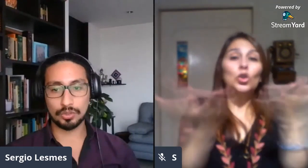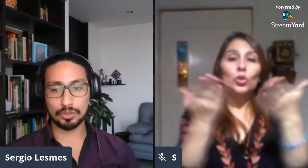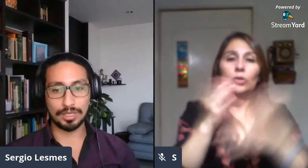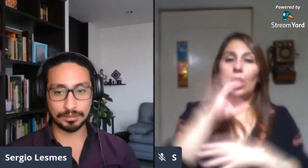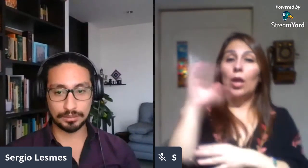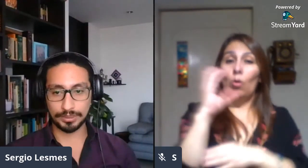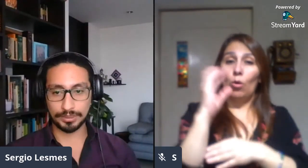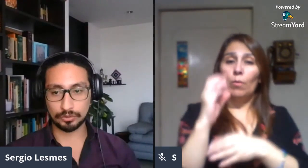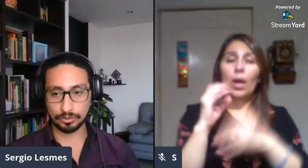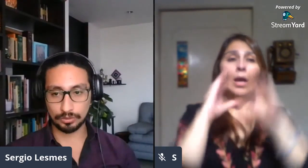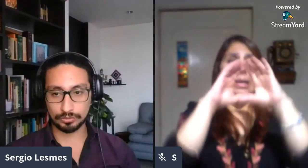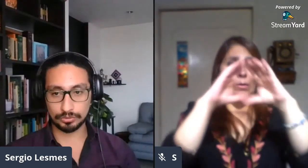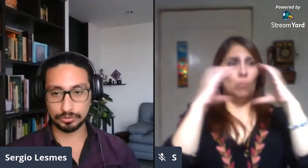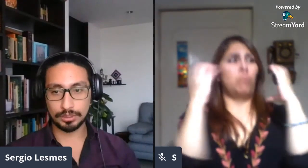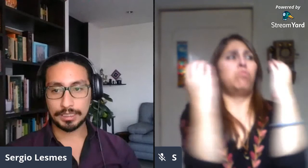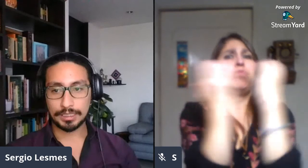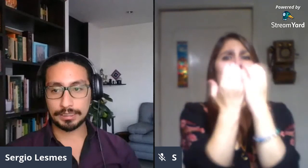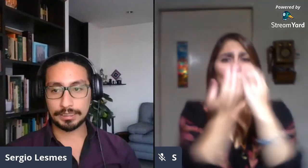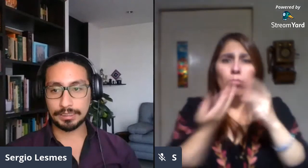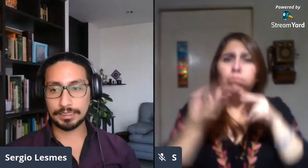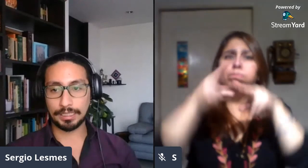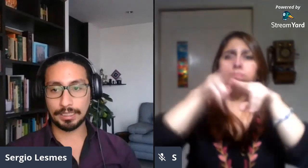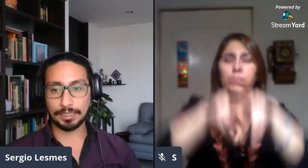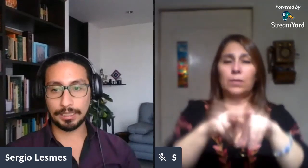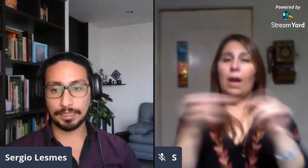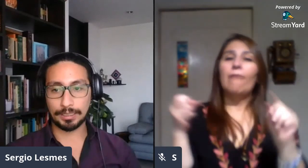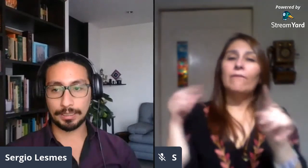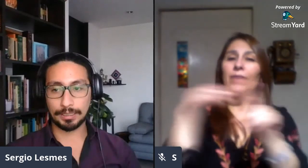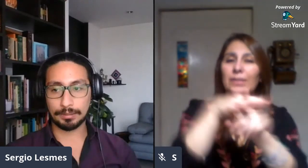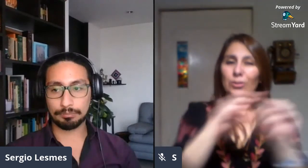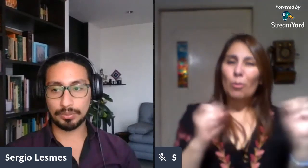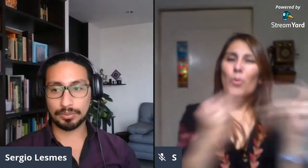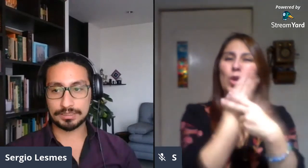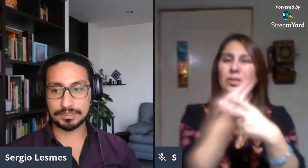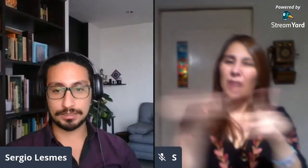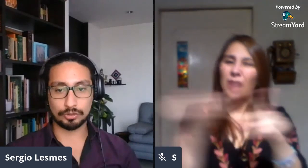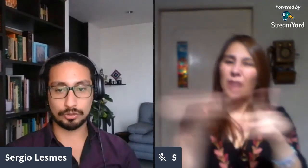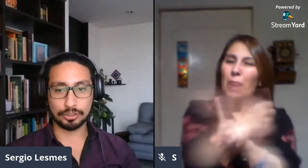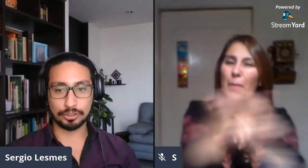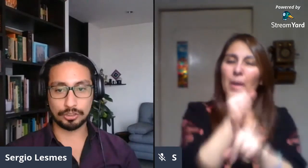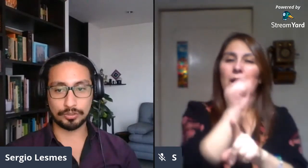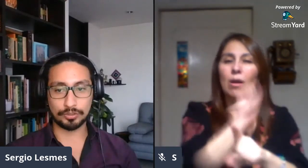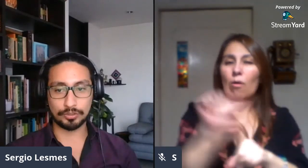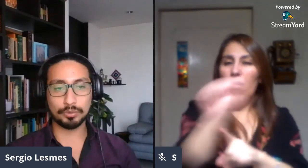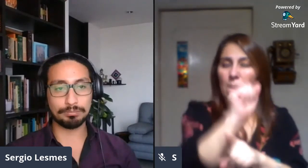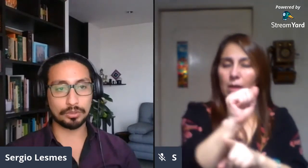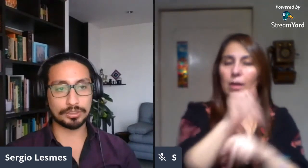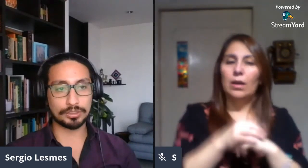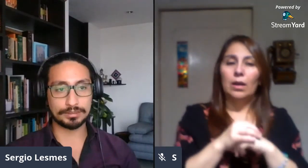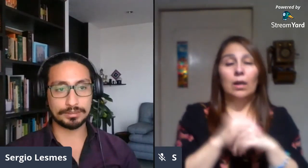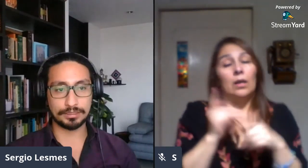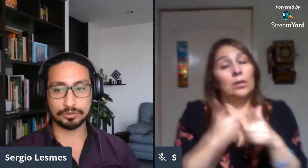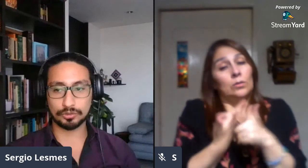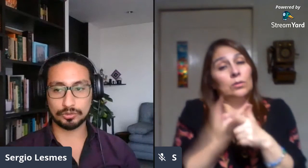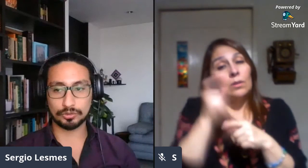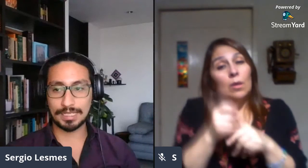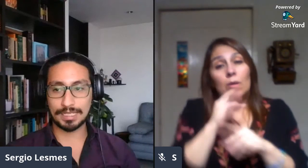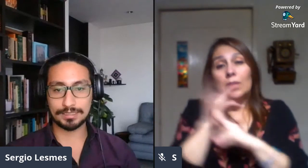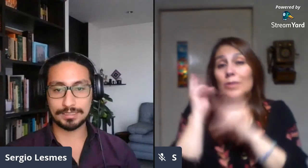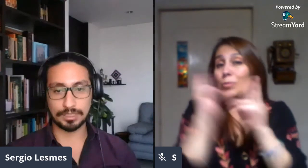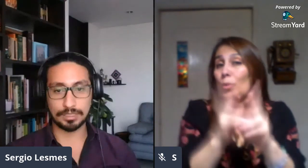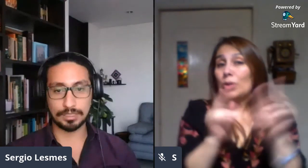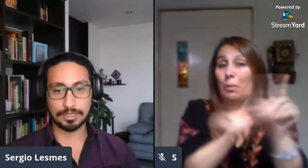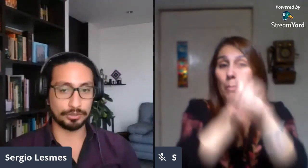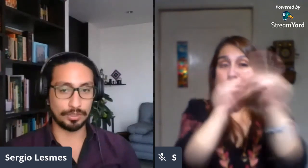mundo, y pues yo creo que aquí es muy importante entonces lanzarnos a responder una pregunta que es casi